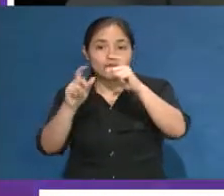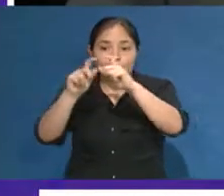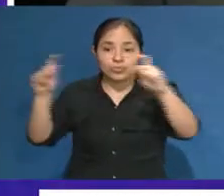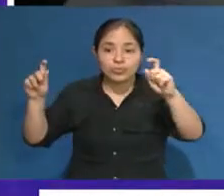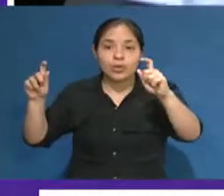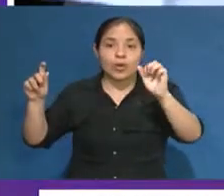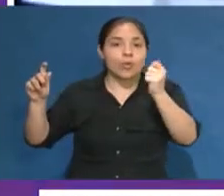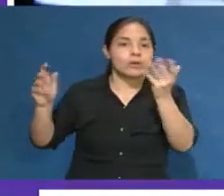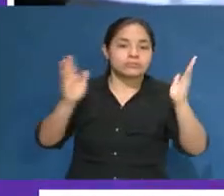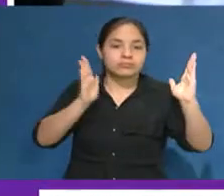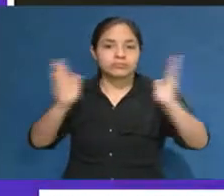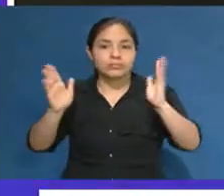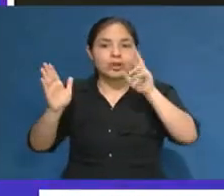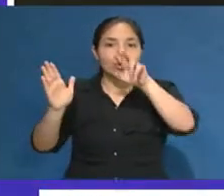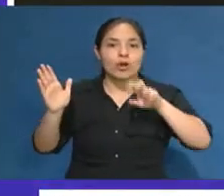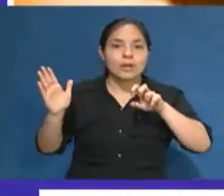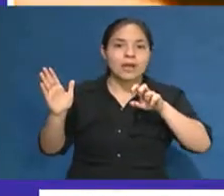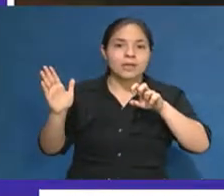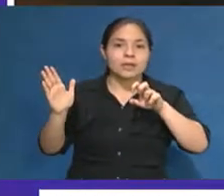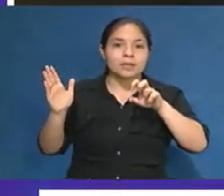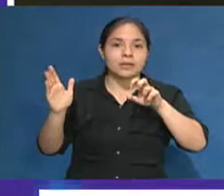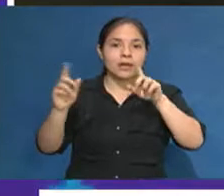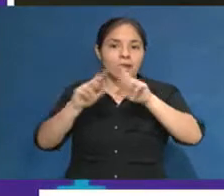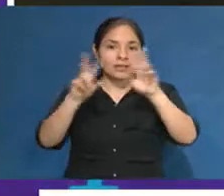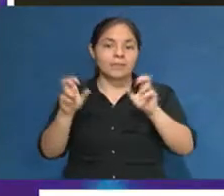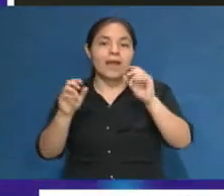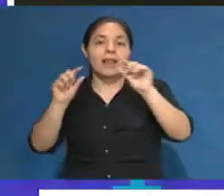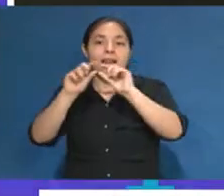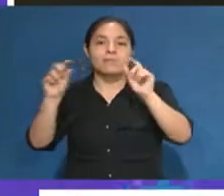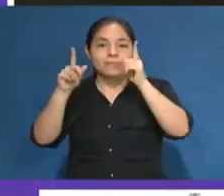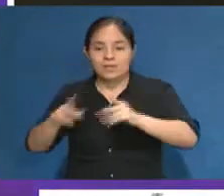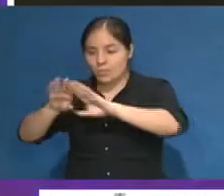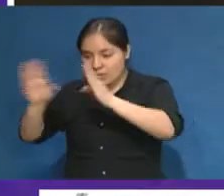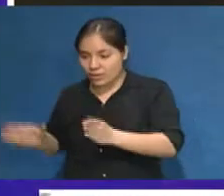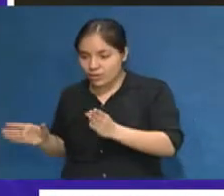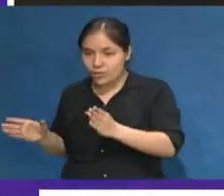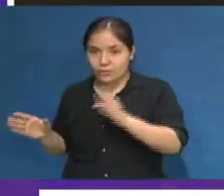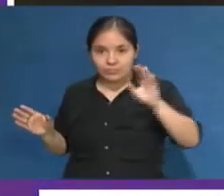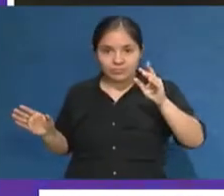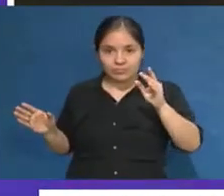te están cobrando, y en la parte de las lecturas, donde te decía real o estimada, que era donde las personas